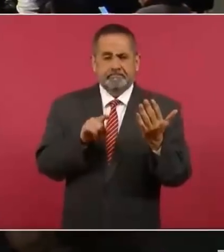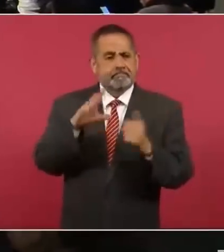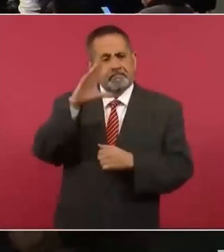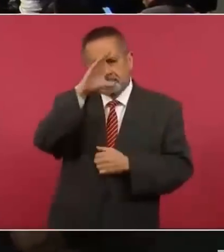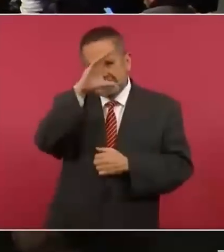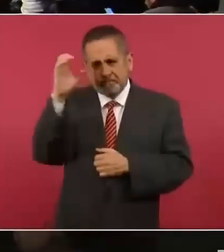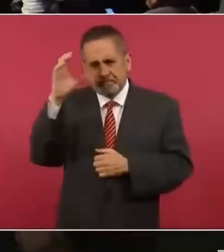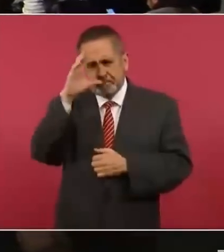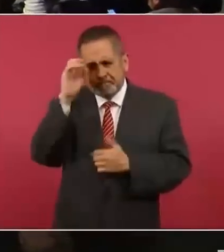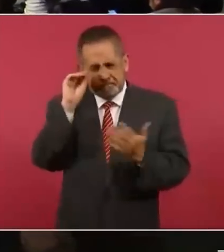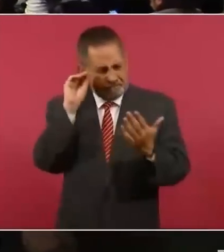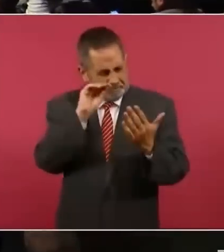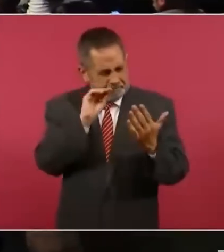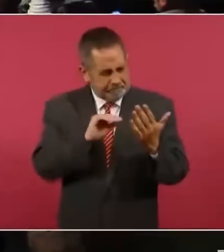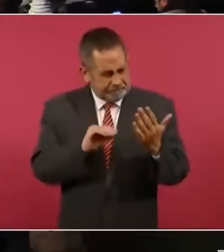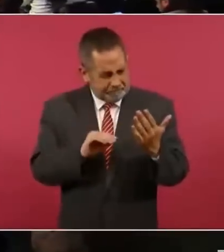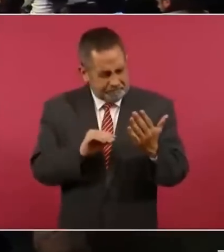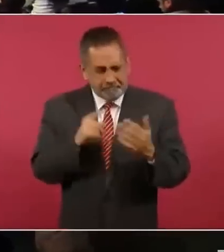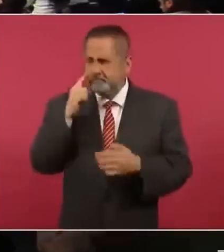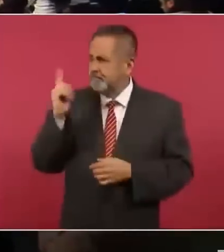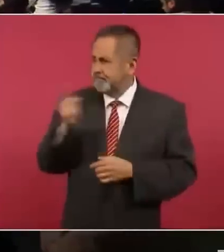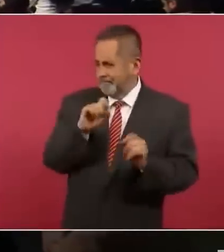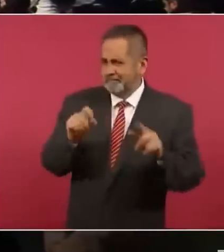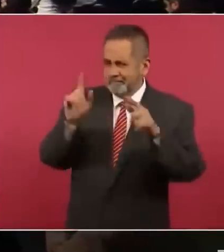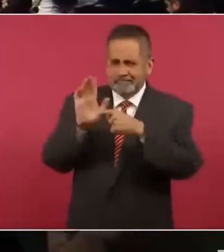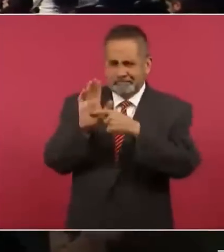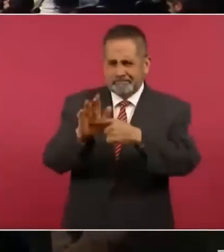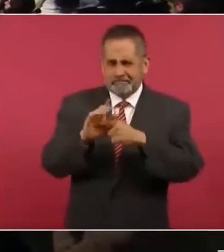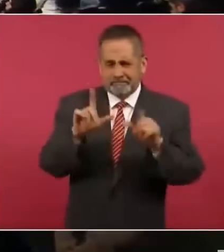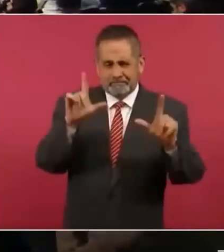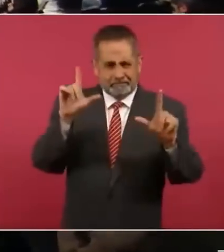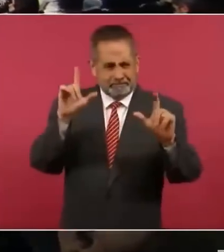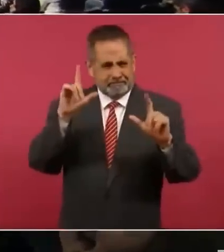A ver si puedes poner el reportaje.